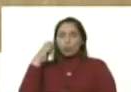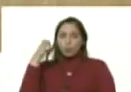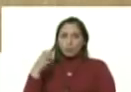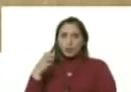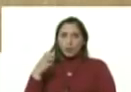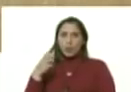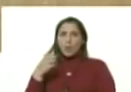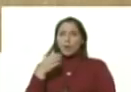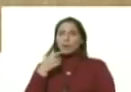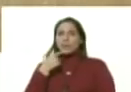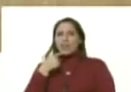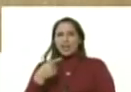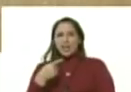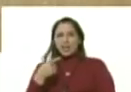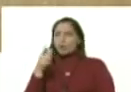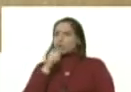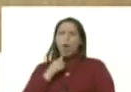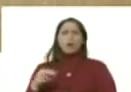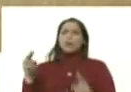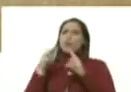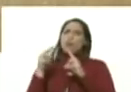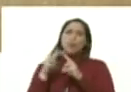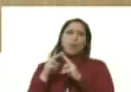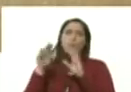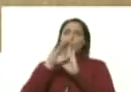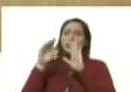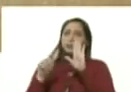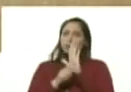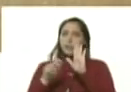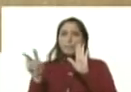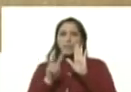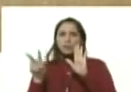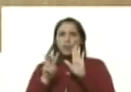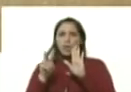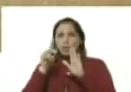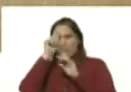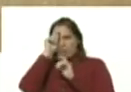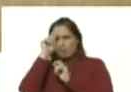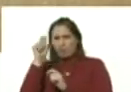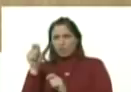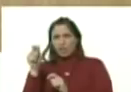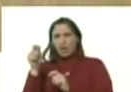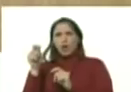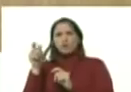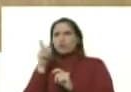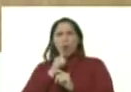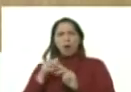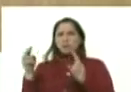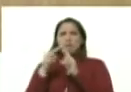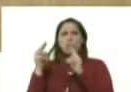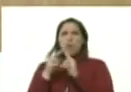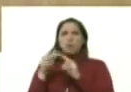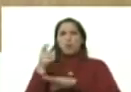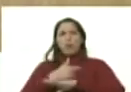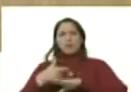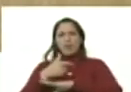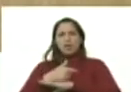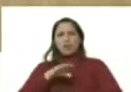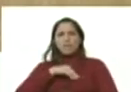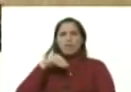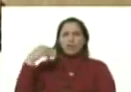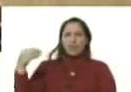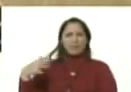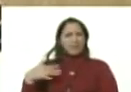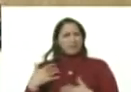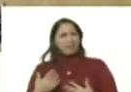el desconocimiento de la Constitución venezolana y el reconocimiento de un gobierno fantasma, fantoche? ¿Qué correspondía según la